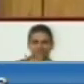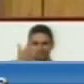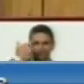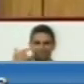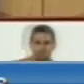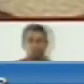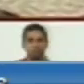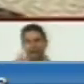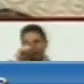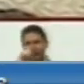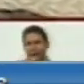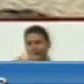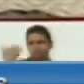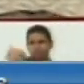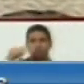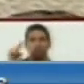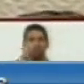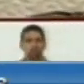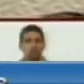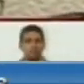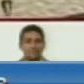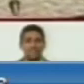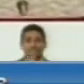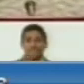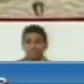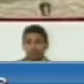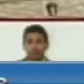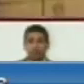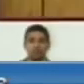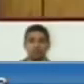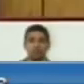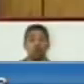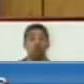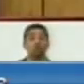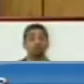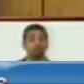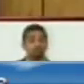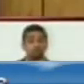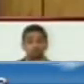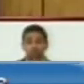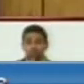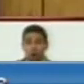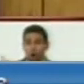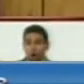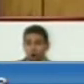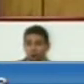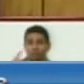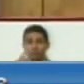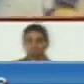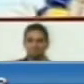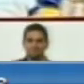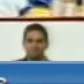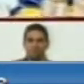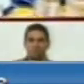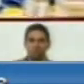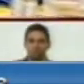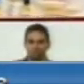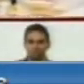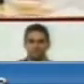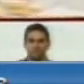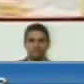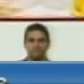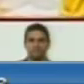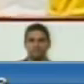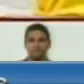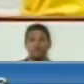plan de abastecimiento y precios justos en la nación. El presidente Maduro resaltó el registro de 3.911 empresas que ayudarán a